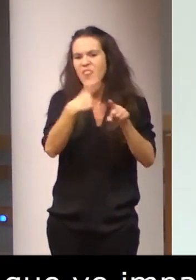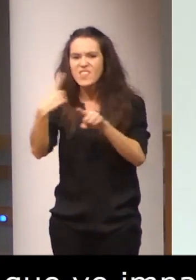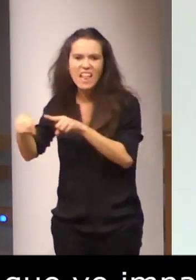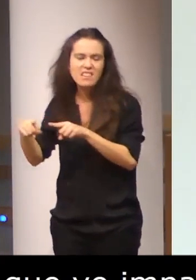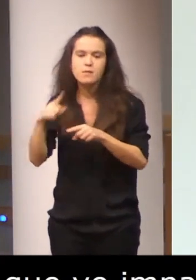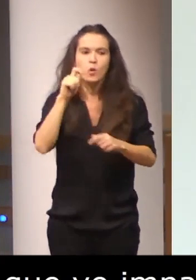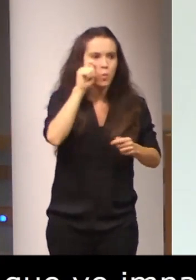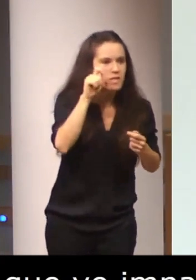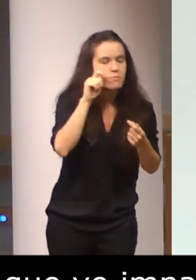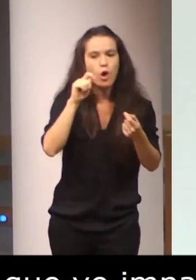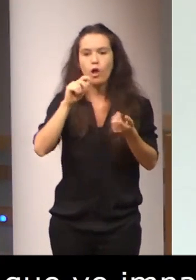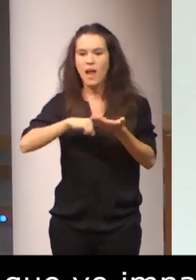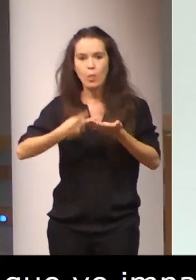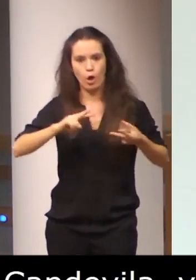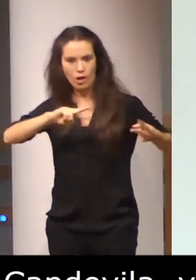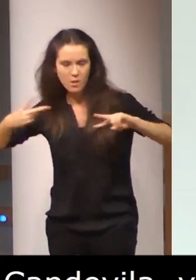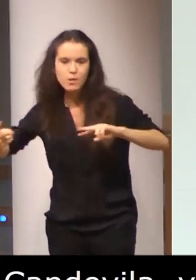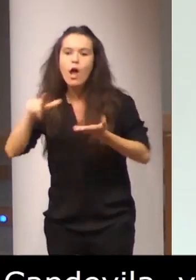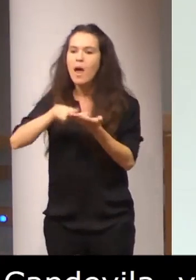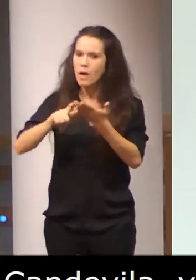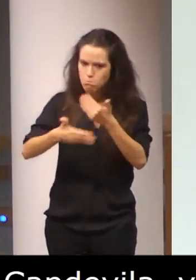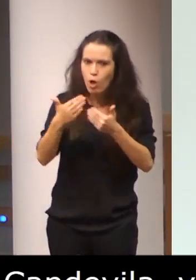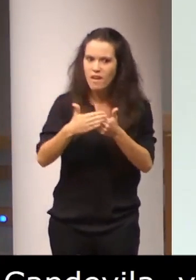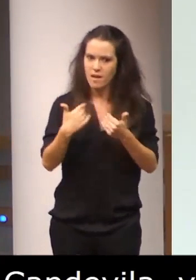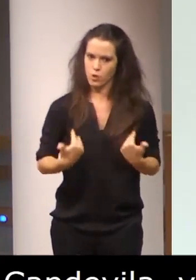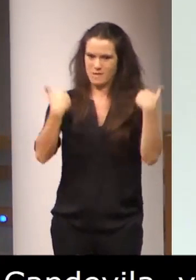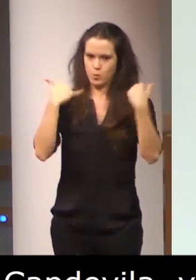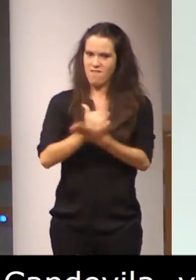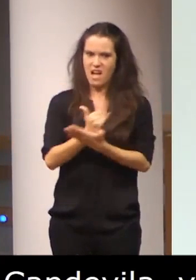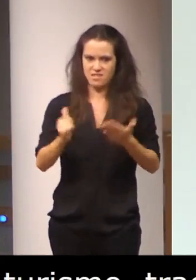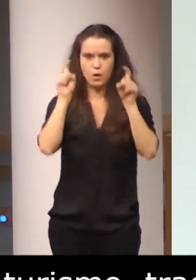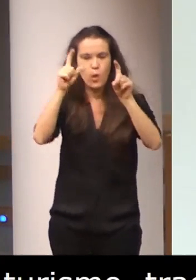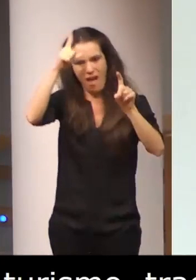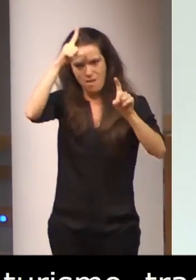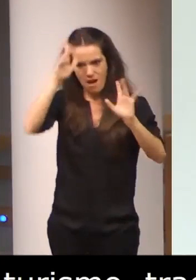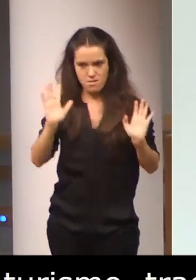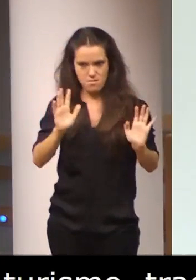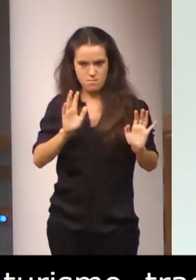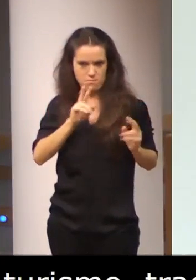en traducción, interpretación, lenguas modernas, etcétera. Y yo